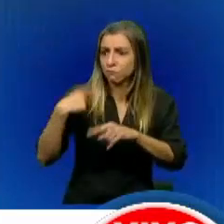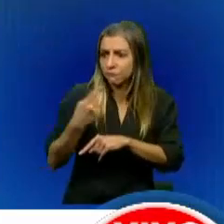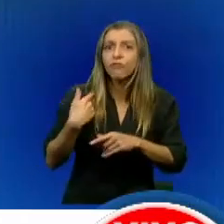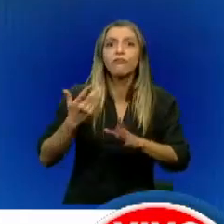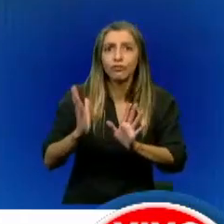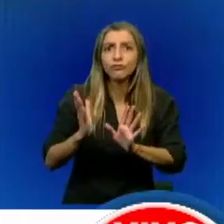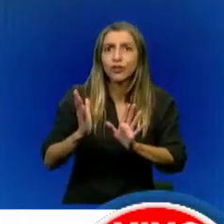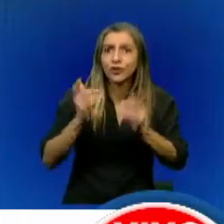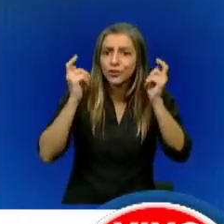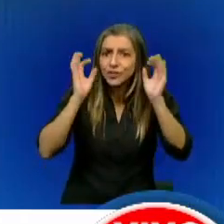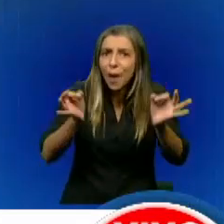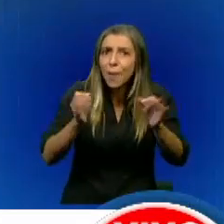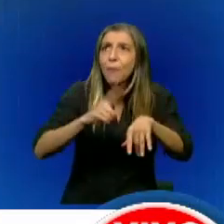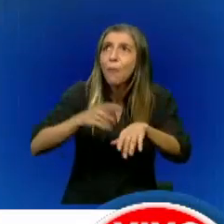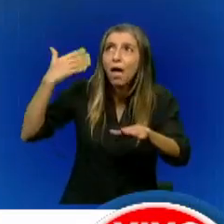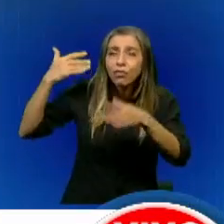todo el mundo.